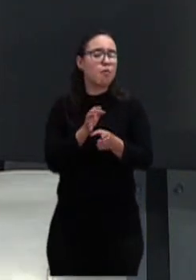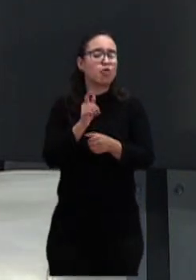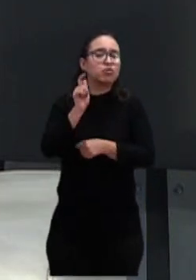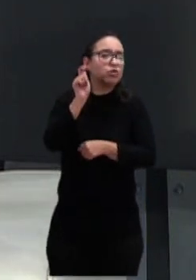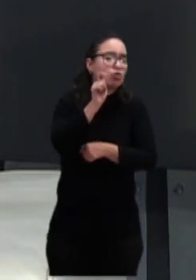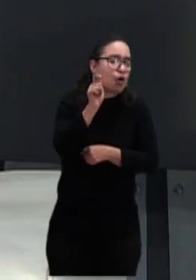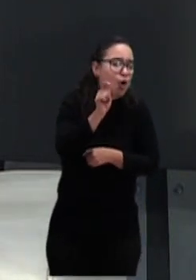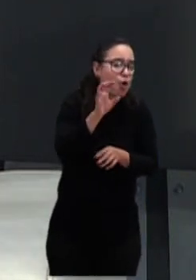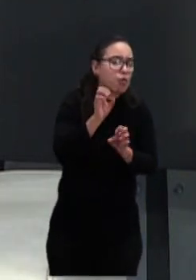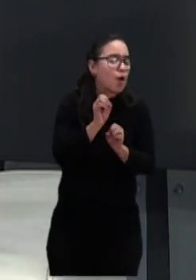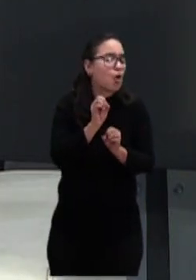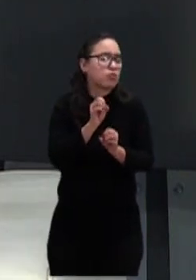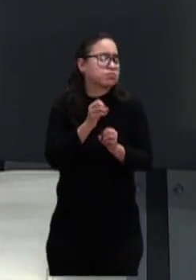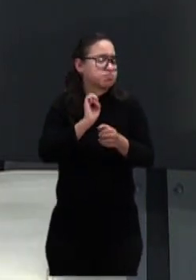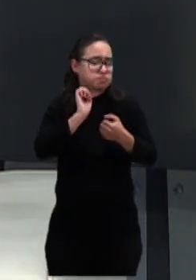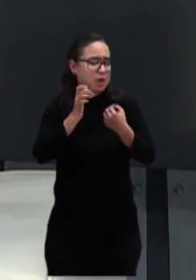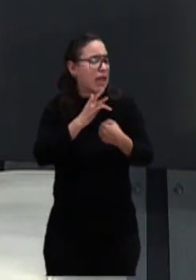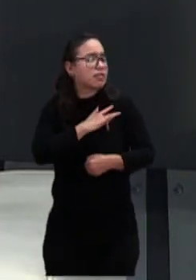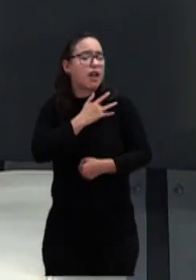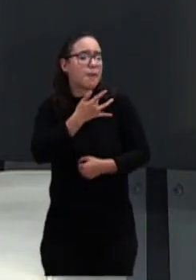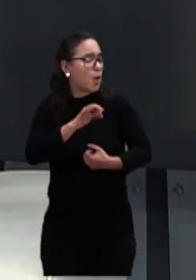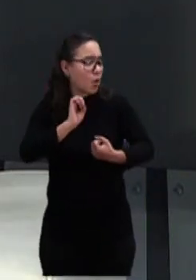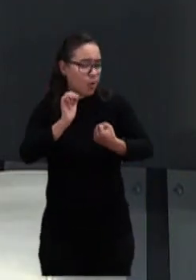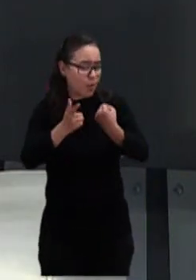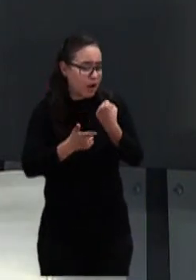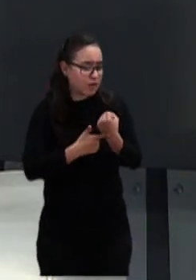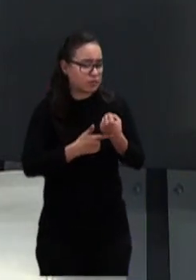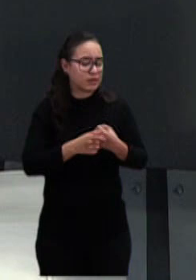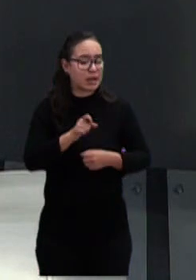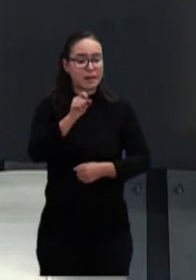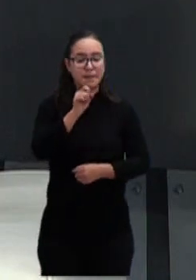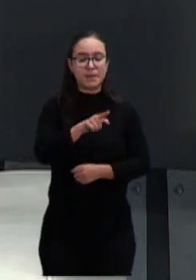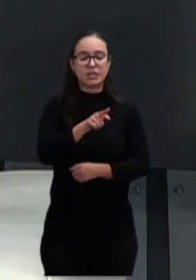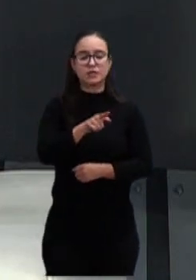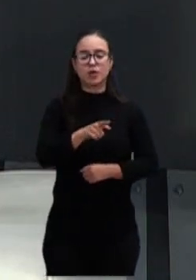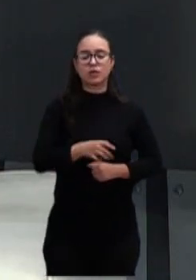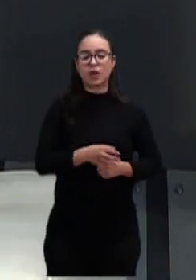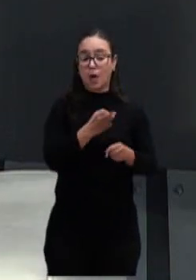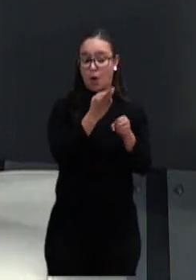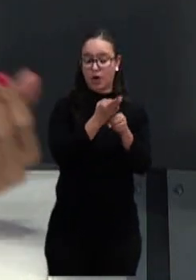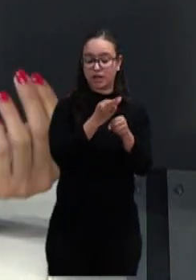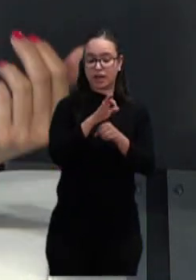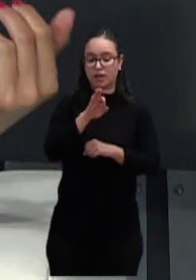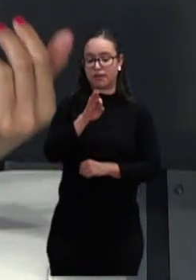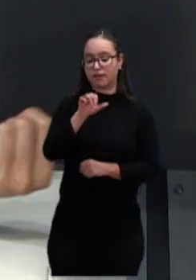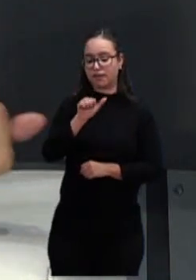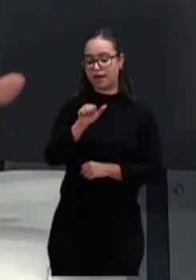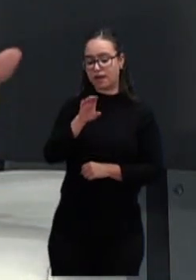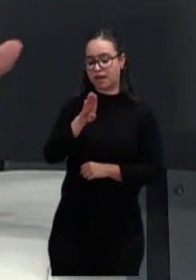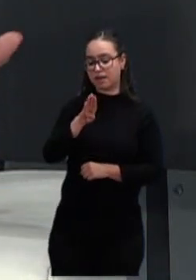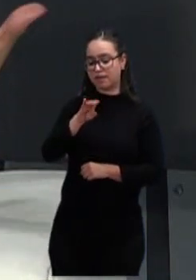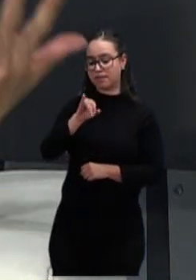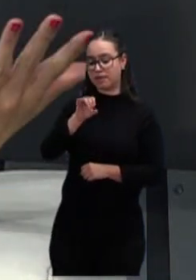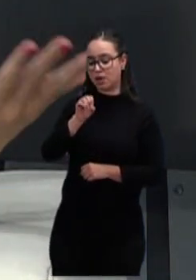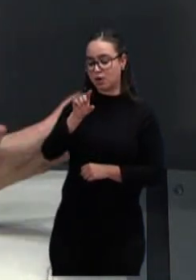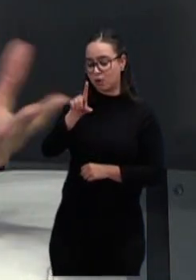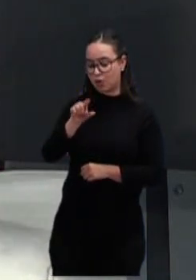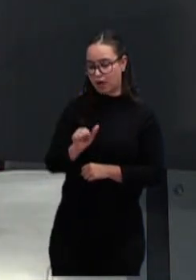entonces eso fue lo ocurrido y también ahorita que nos menciona de esto es fabiola bueno durante